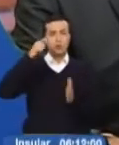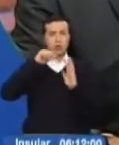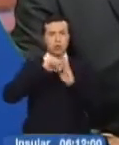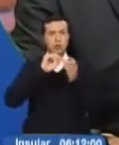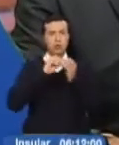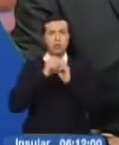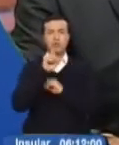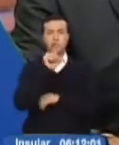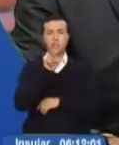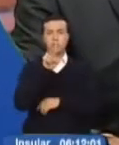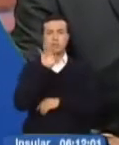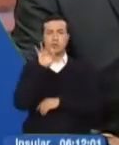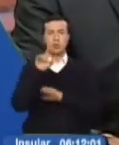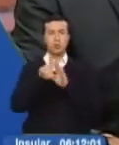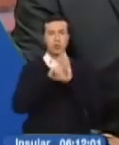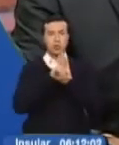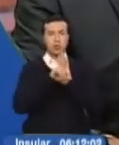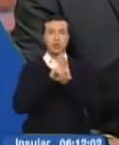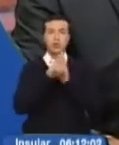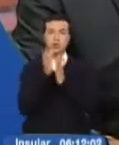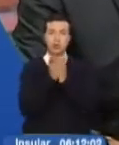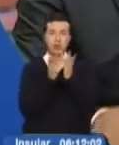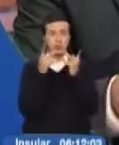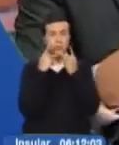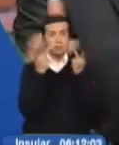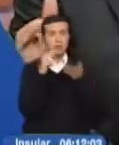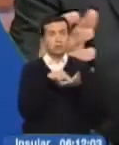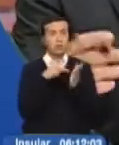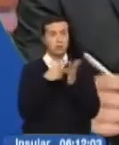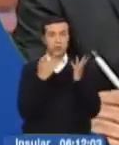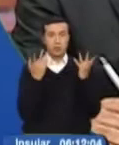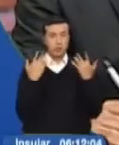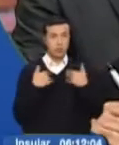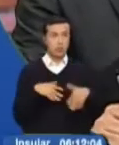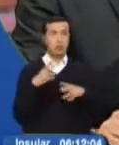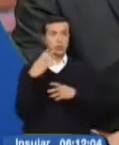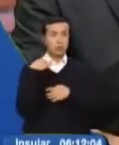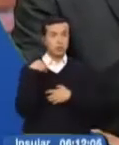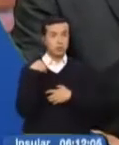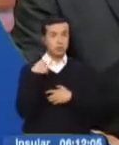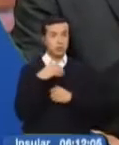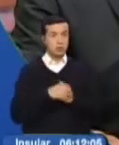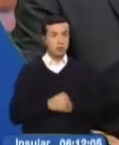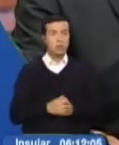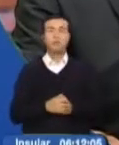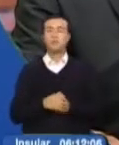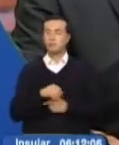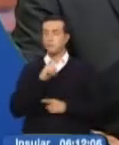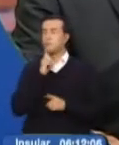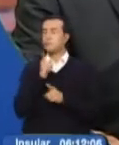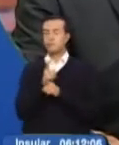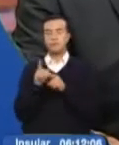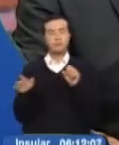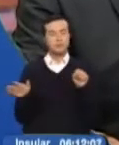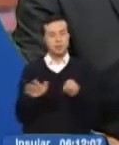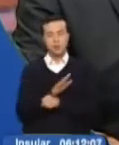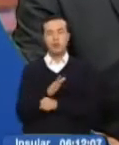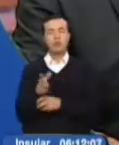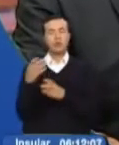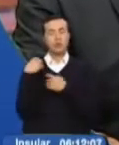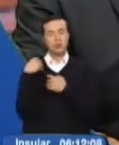129 de la ley orgánica de servicio público' entonces queda absolutamente garantizado así es así es queda absolutamente